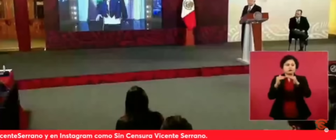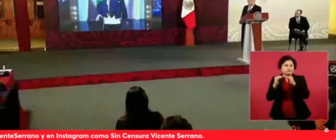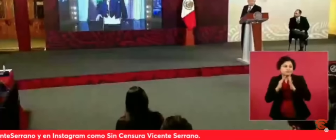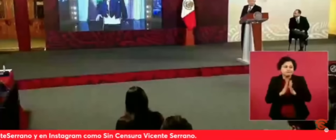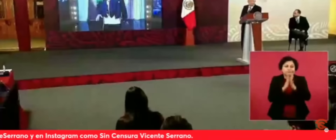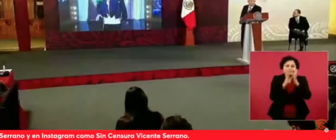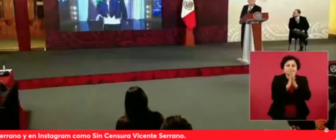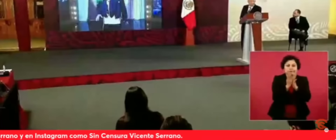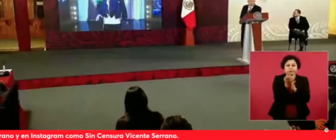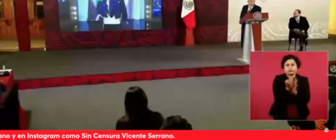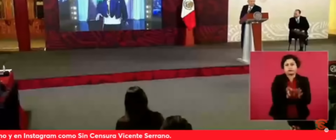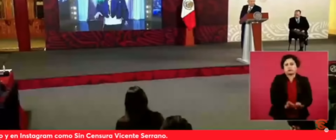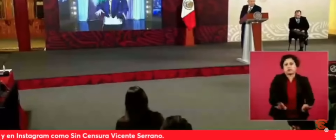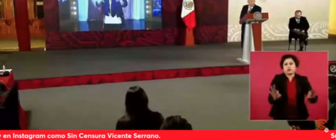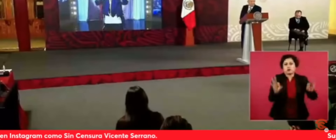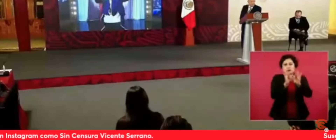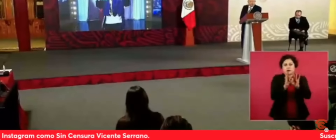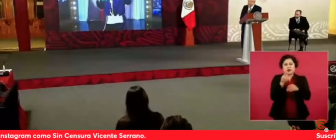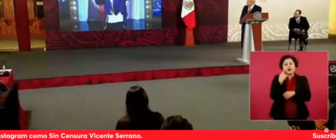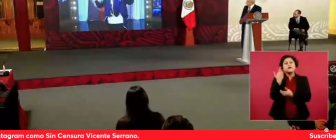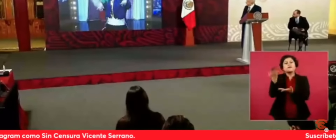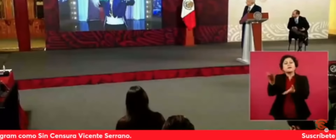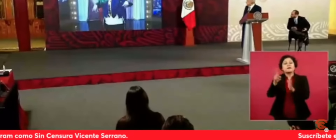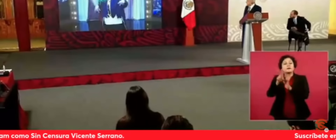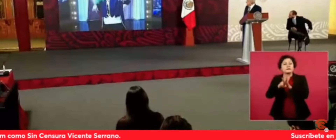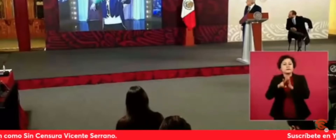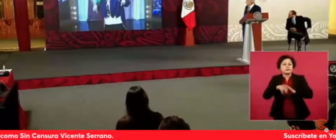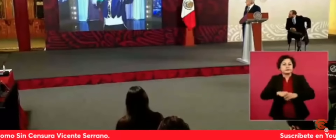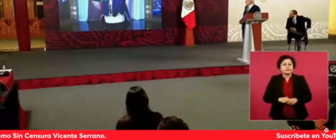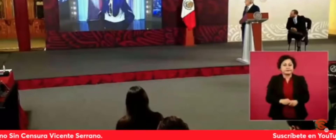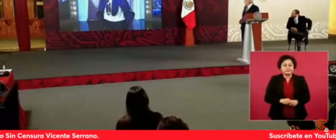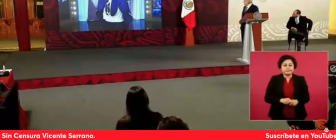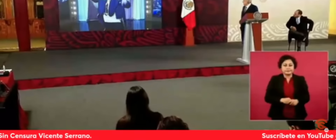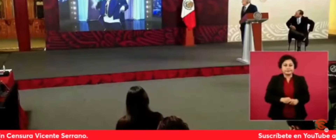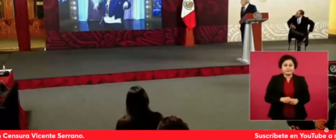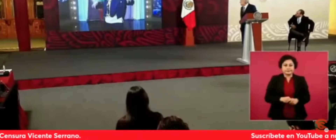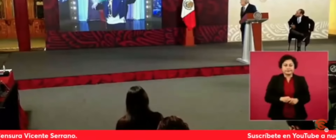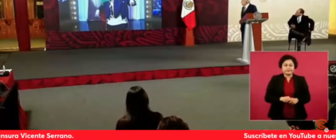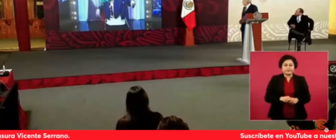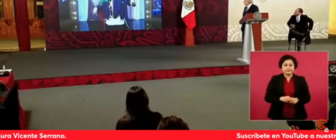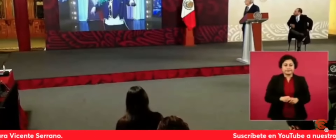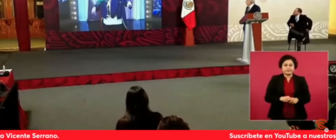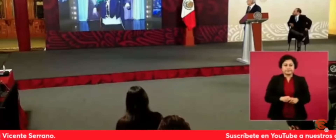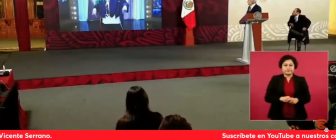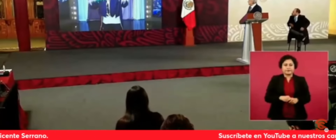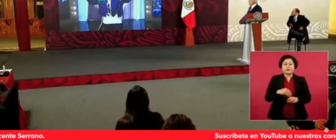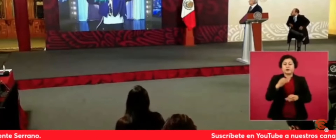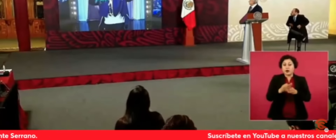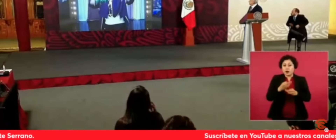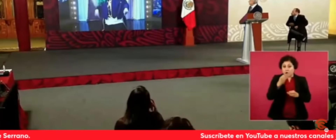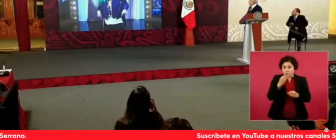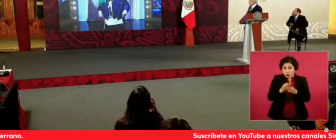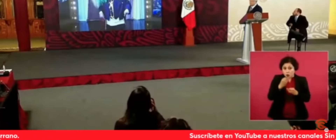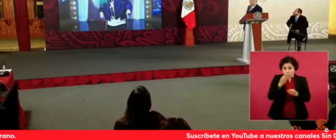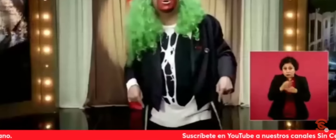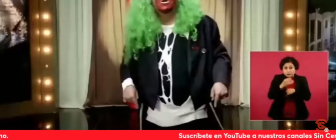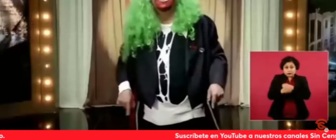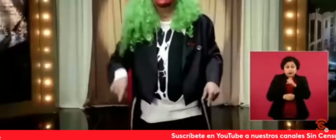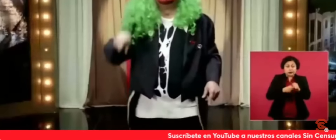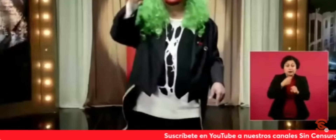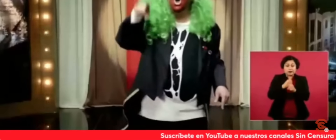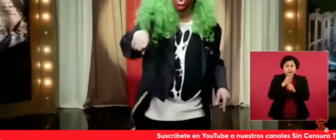Broso. En este momento del país, en este momento, en este